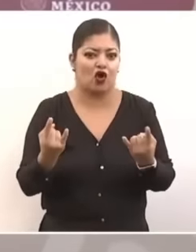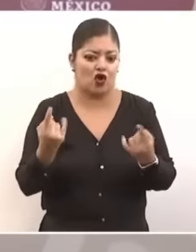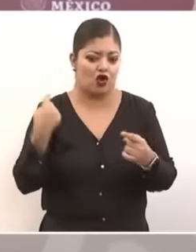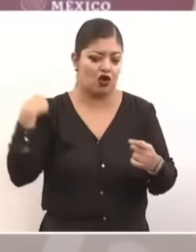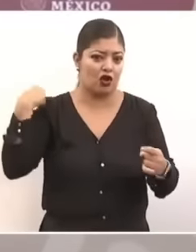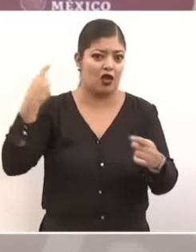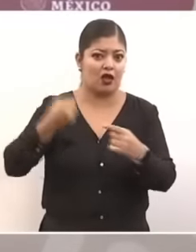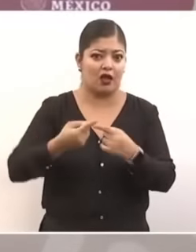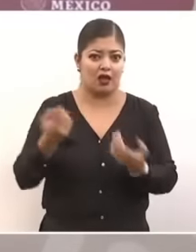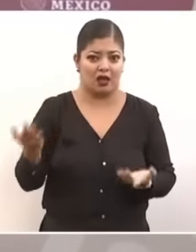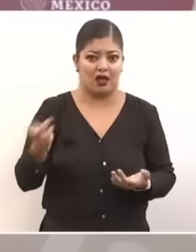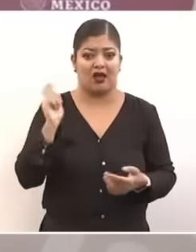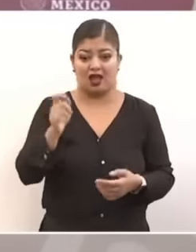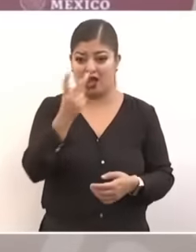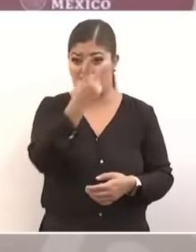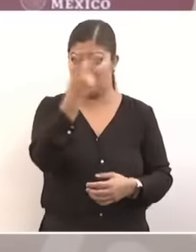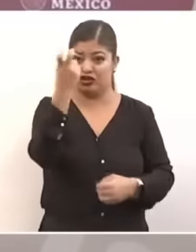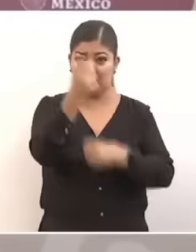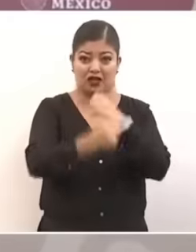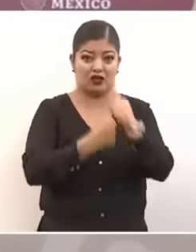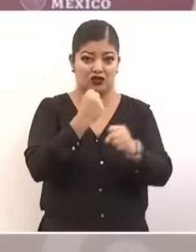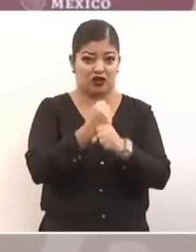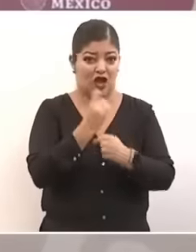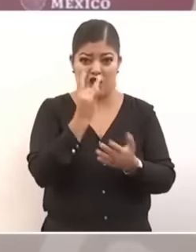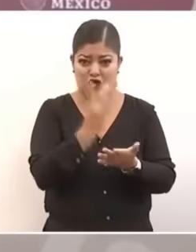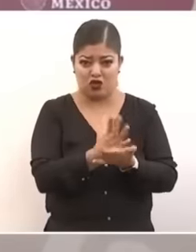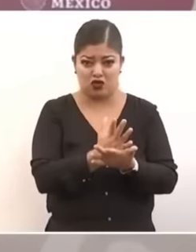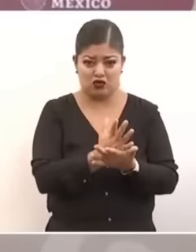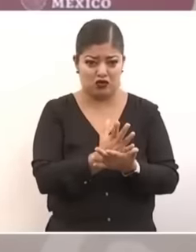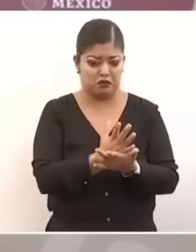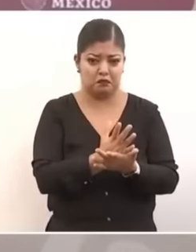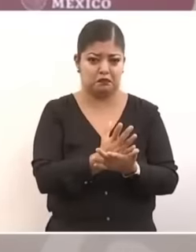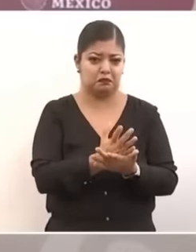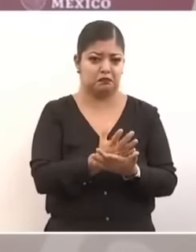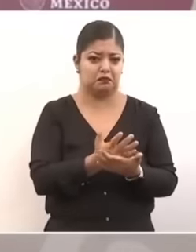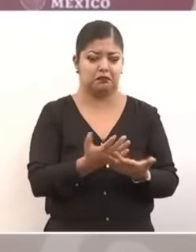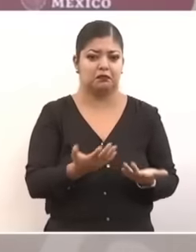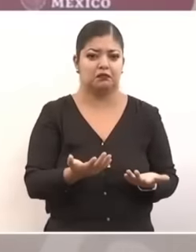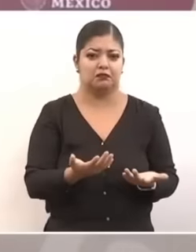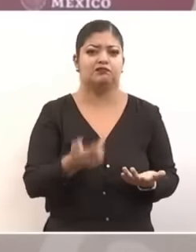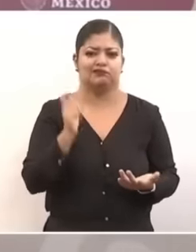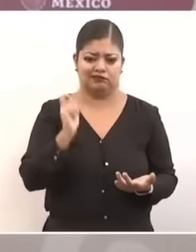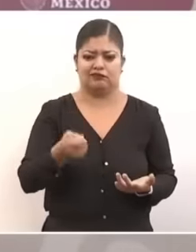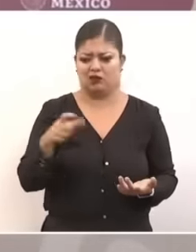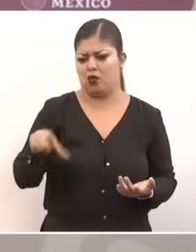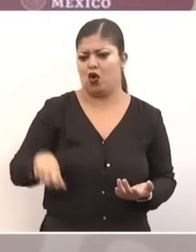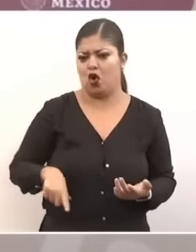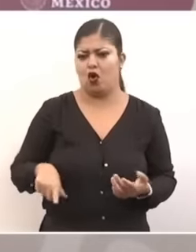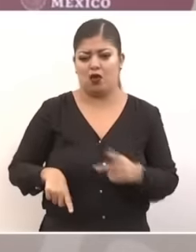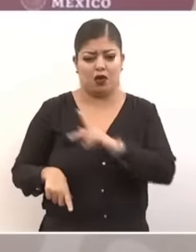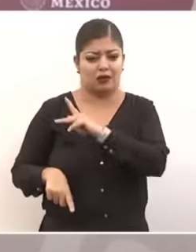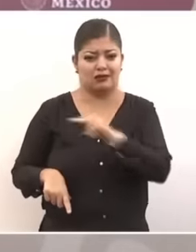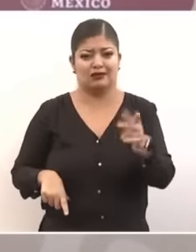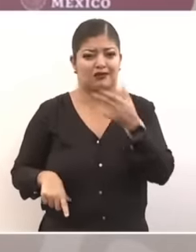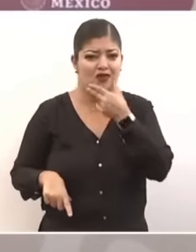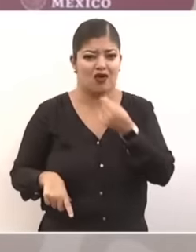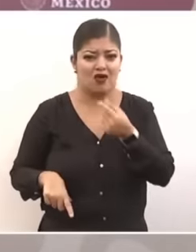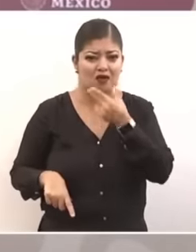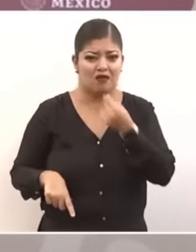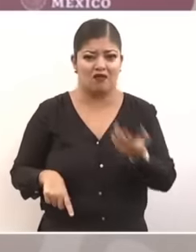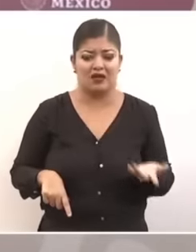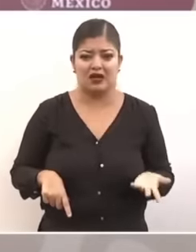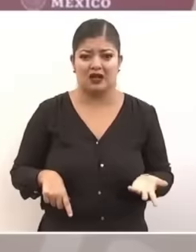no solo son 200 años, ¿sí?, de gobierno de hombres. Es más